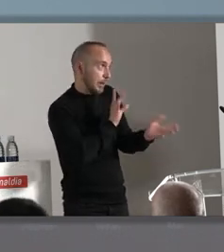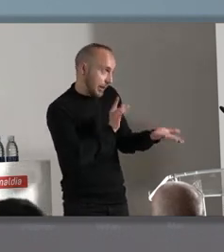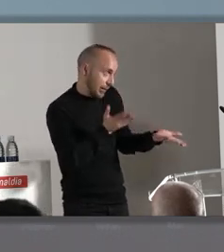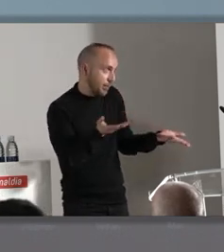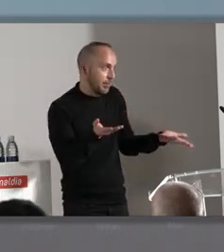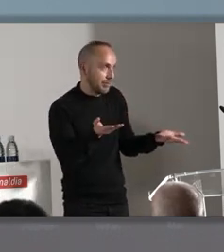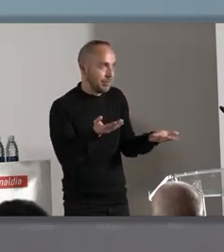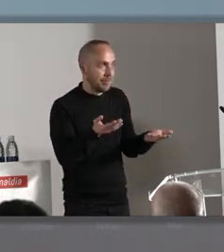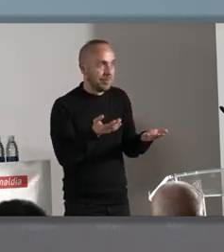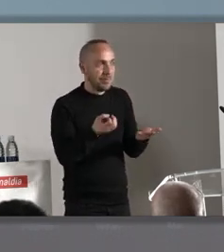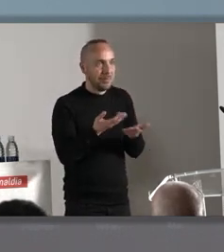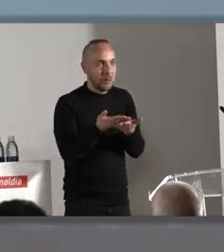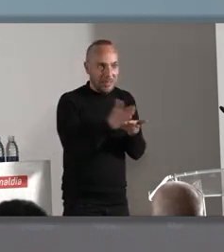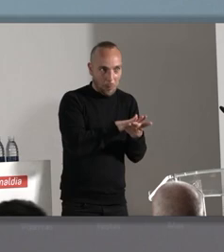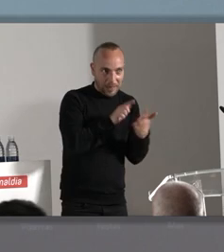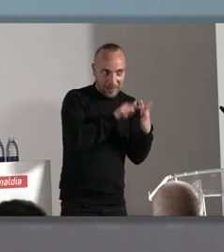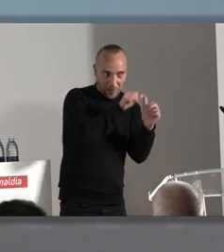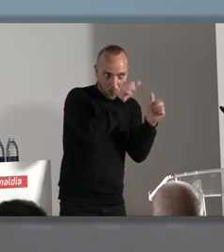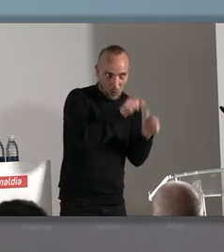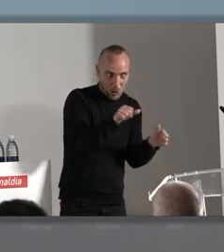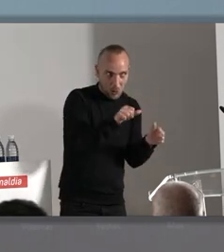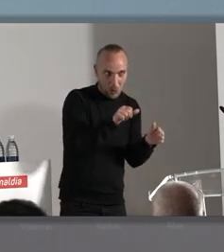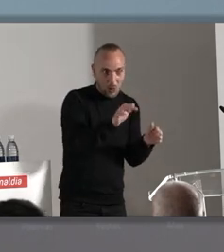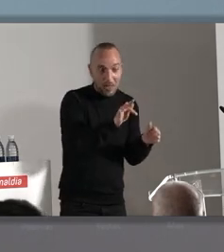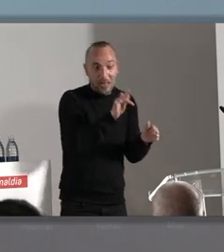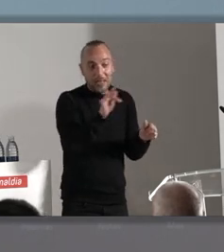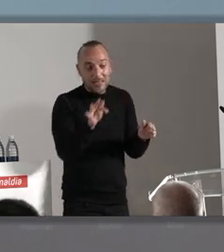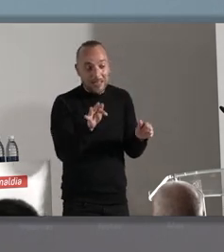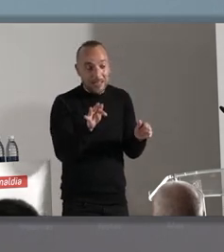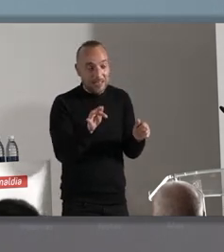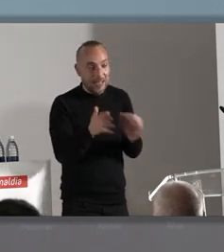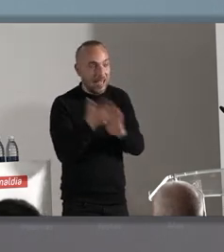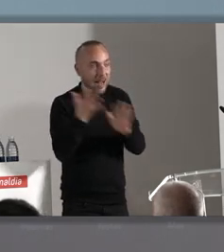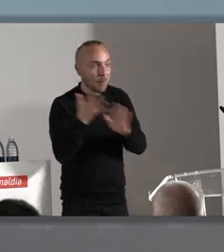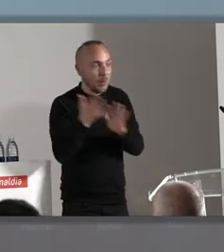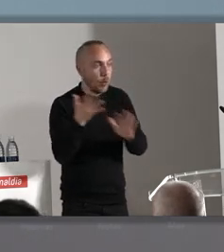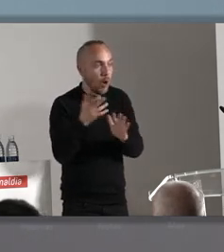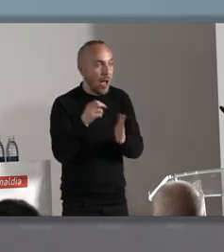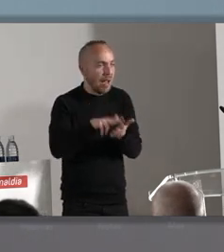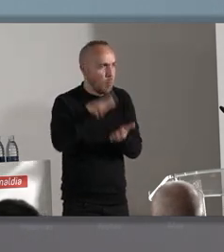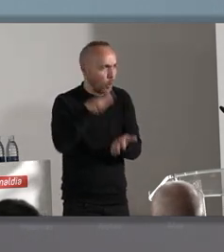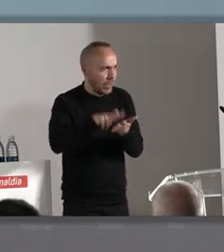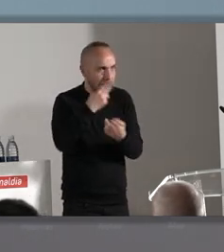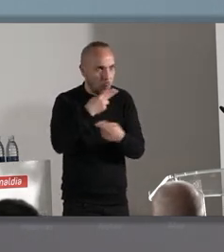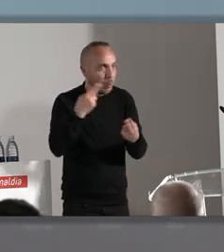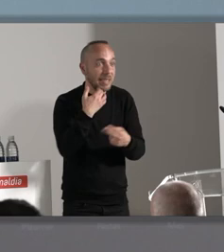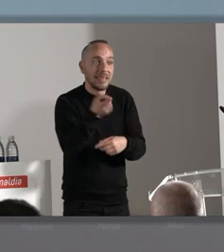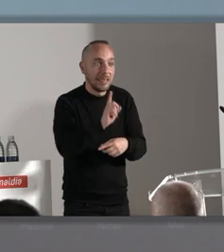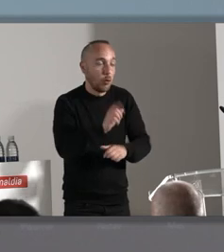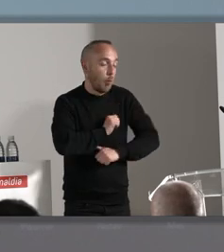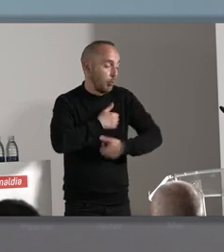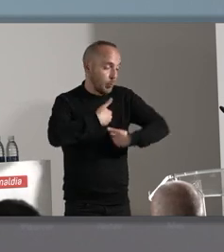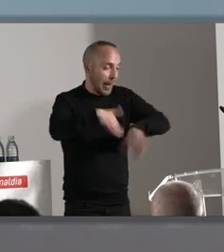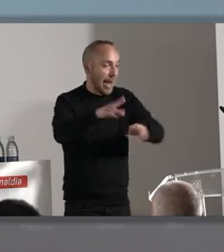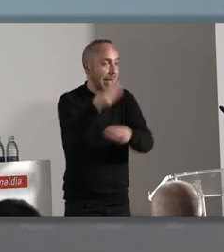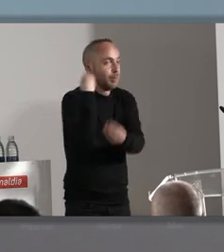Hacemos esta parte del modelo y después, si puedo hacer un repaso rápido de políticas públicas, si no, pues lo dejamos para las preguntas. Vale, sí, sí.